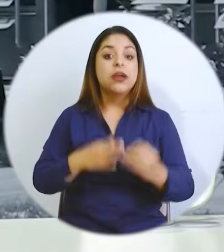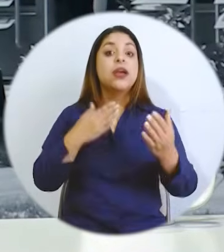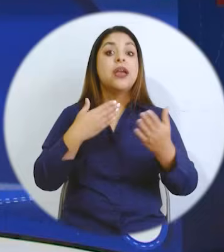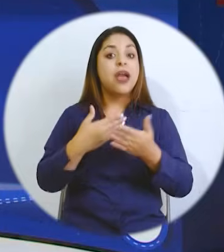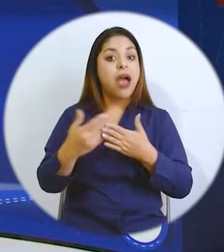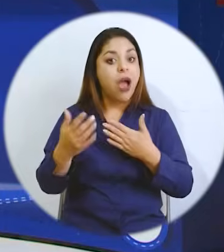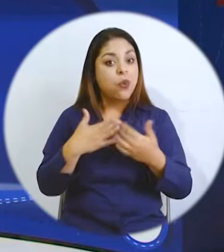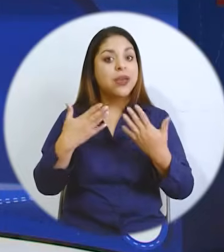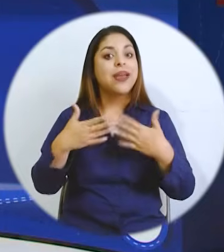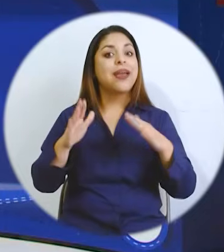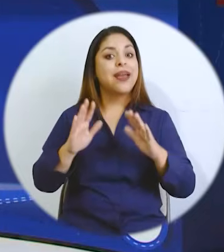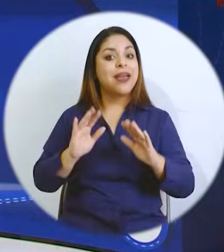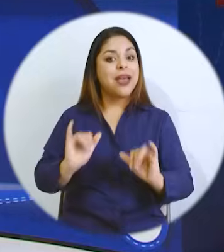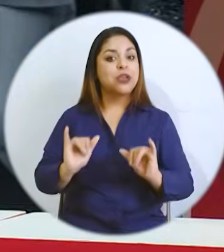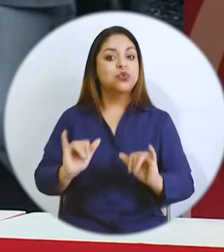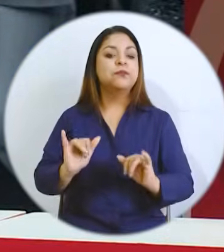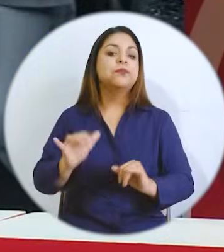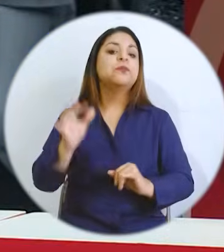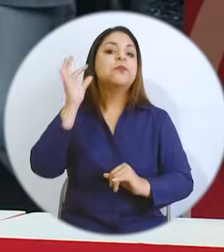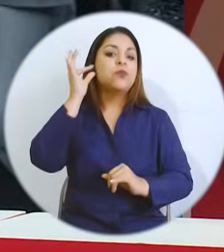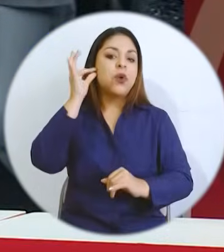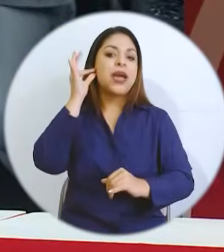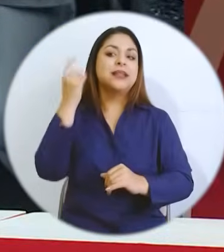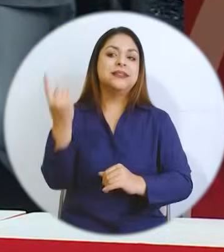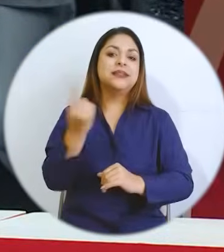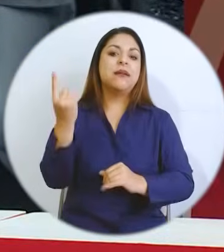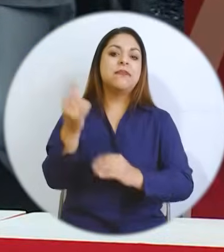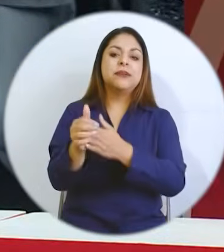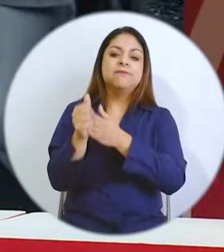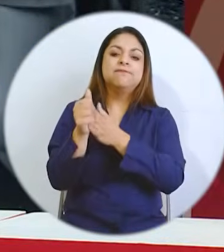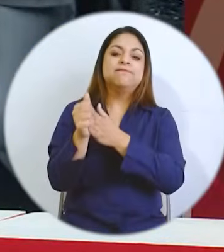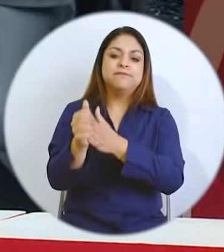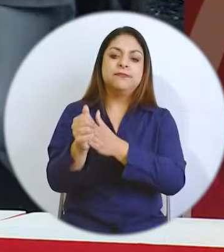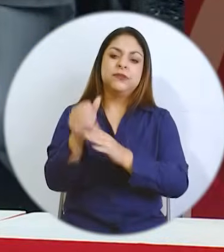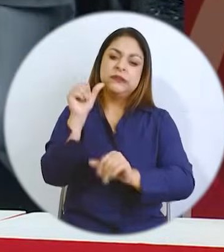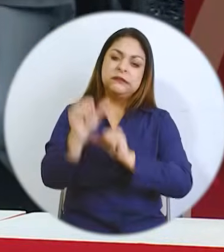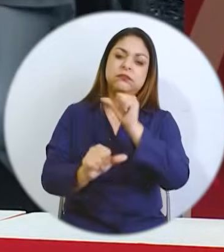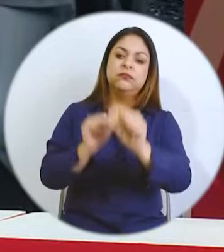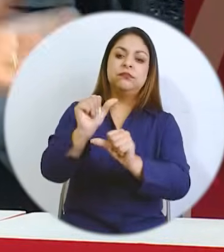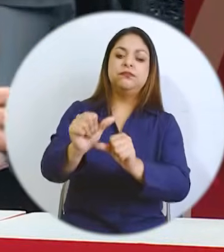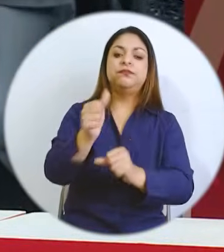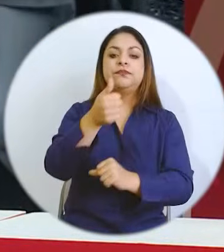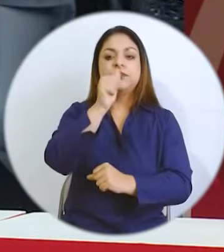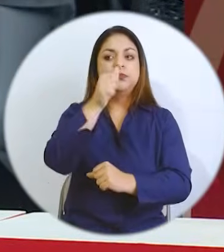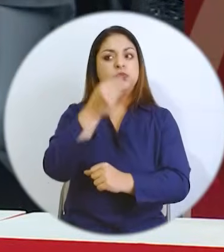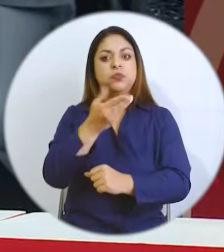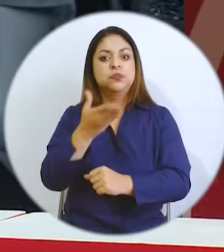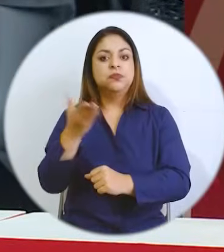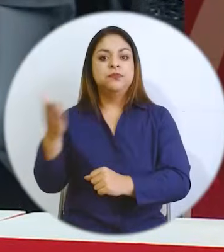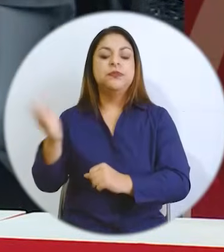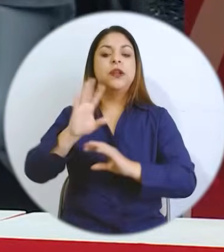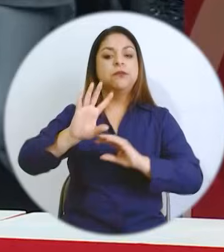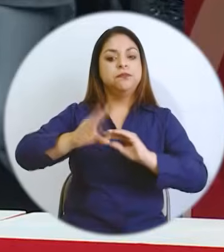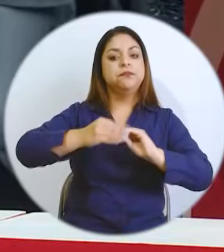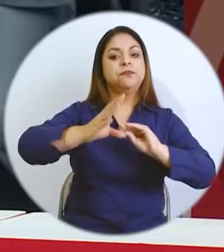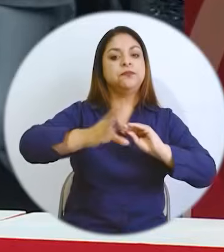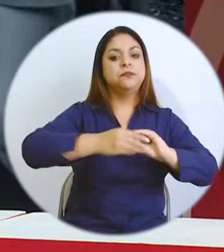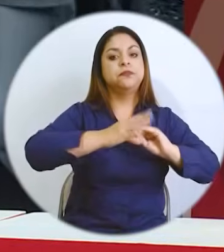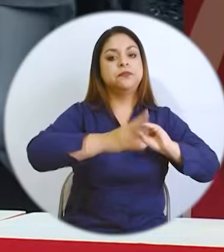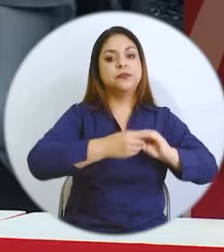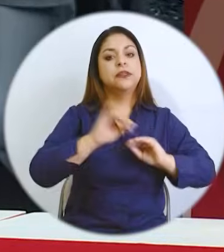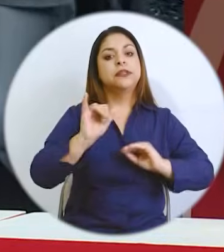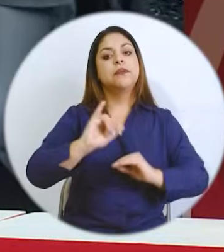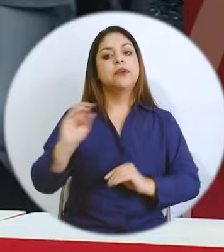pese a eso, las mujeres son las que lideran las luchas por el agua, por muchas otras cosas, ¿verdad? Y ahora se van